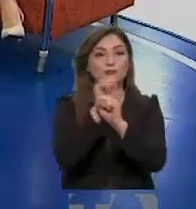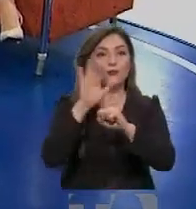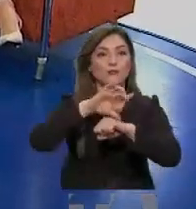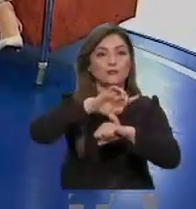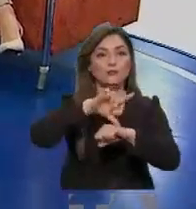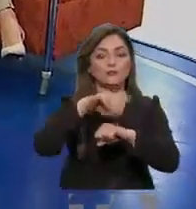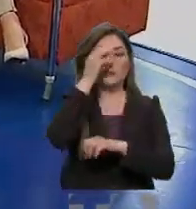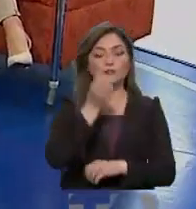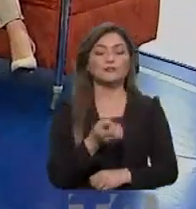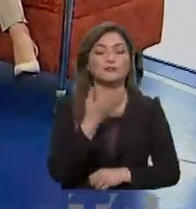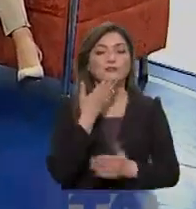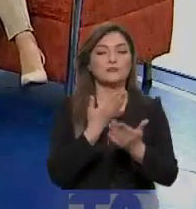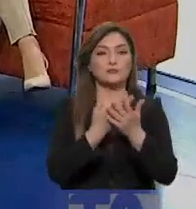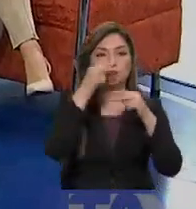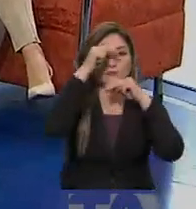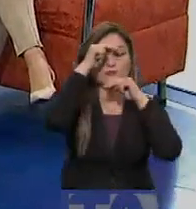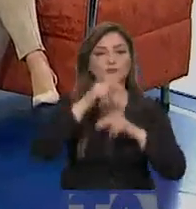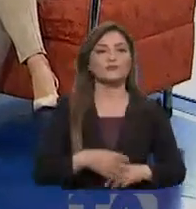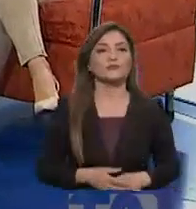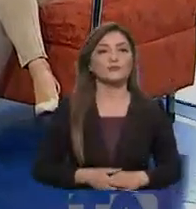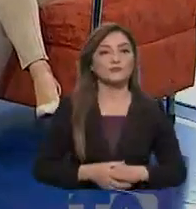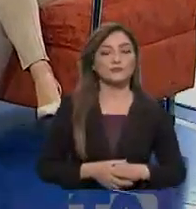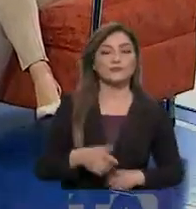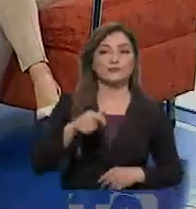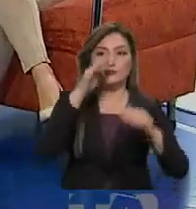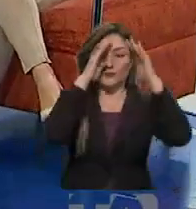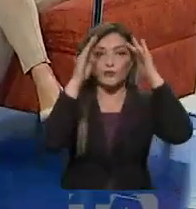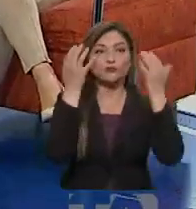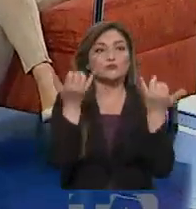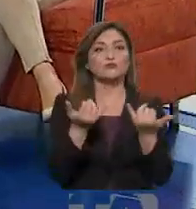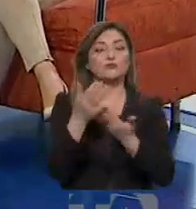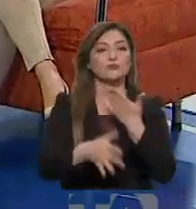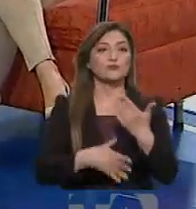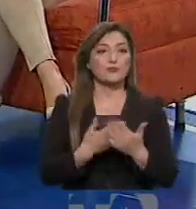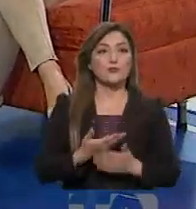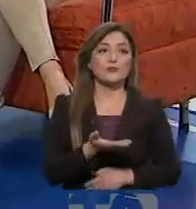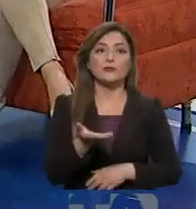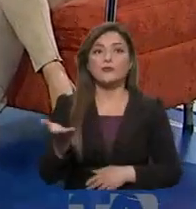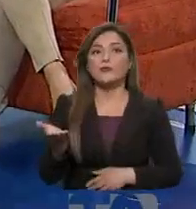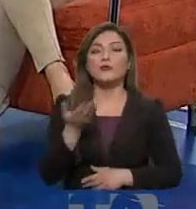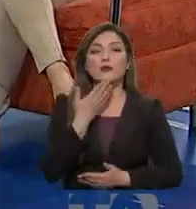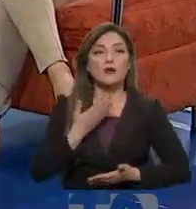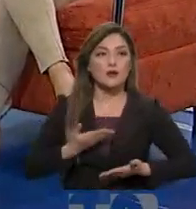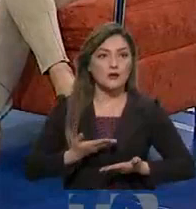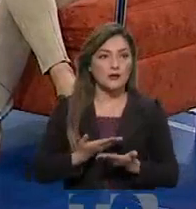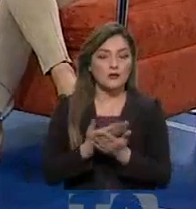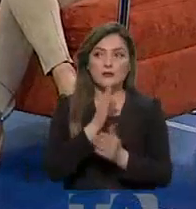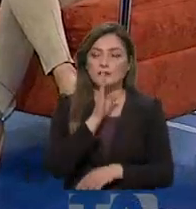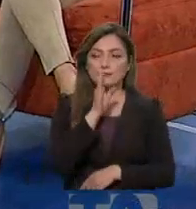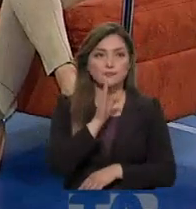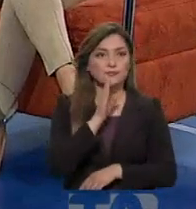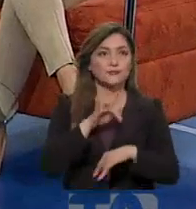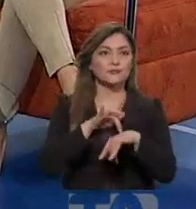5:55, amigos, buenos días, gracias por estar junto a nosotros. Desde aquí, un saludo cordial para todos ustedes y el agradecimiento por